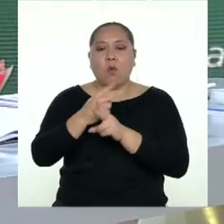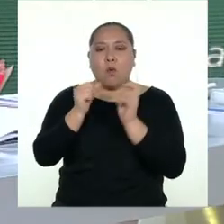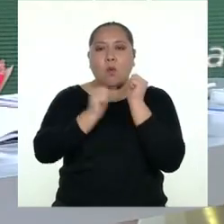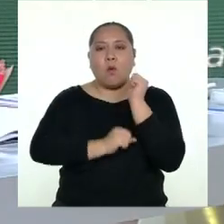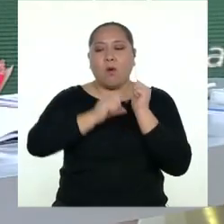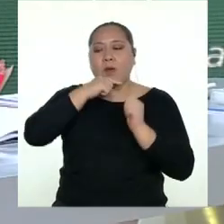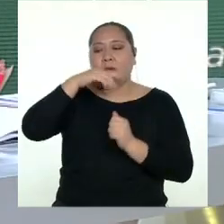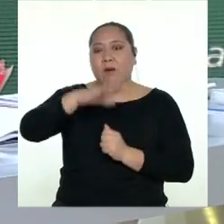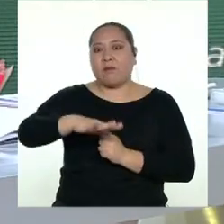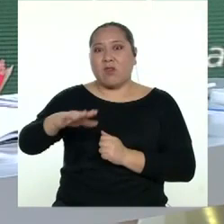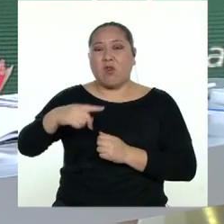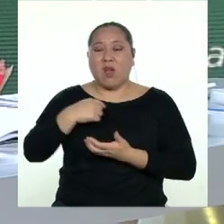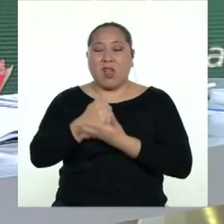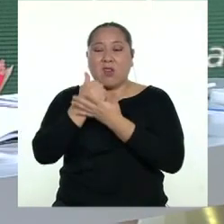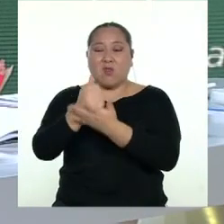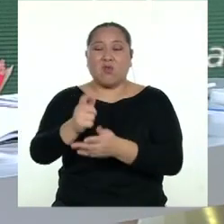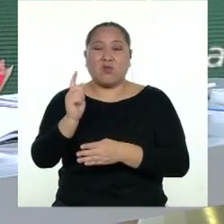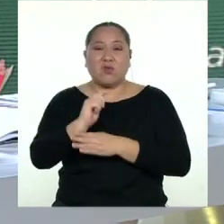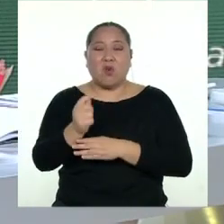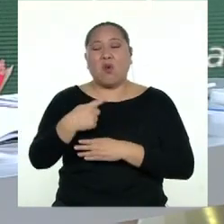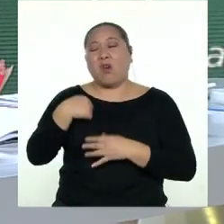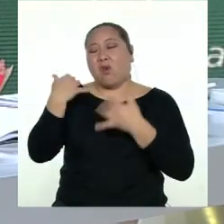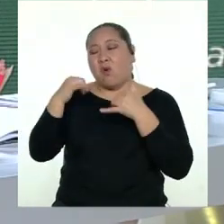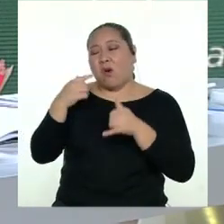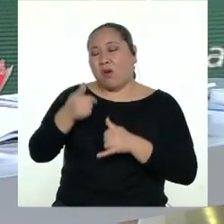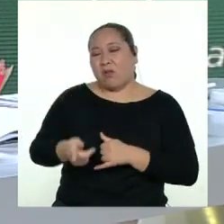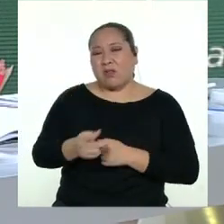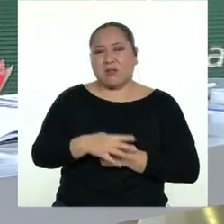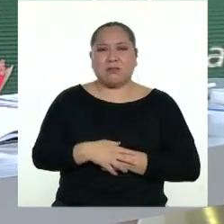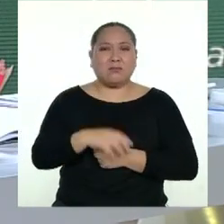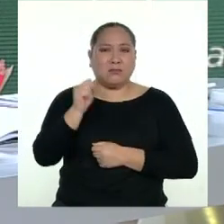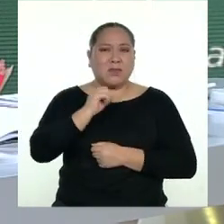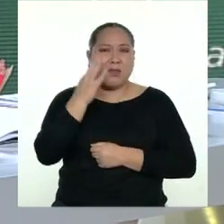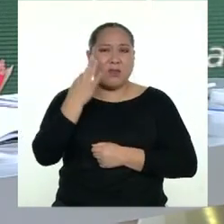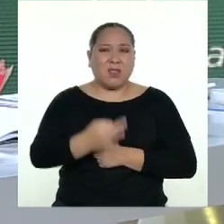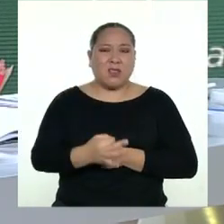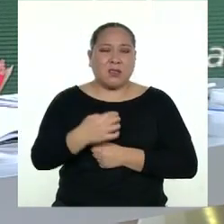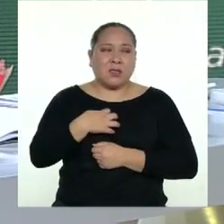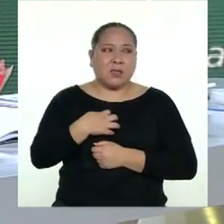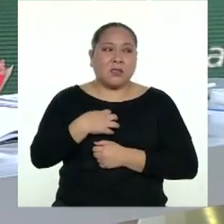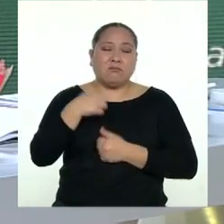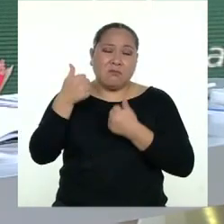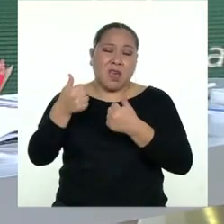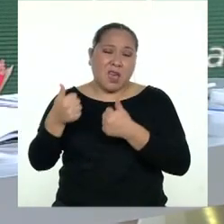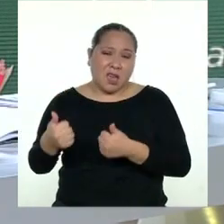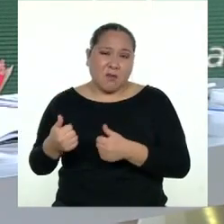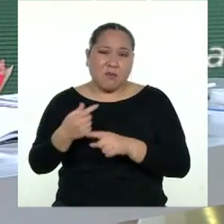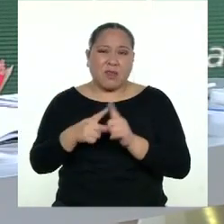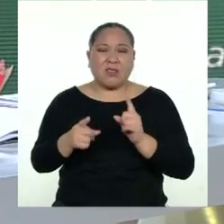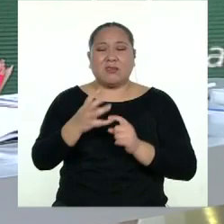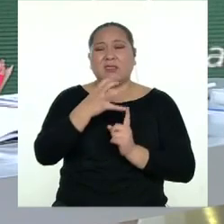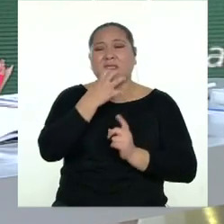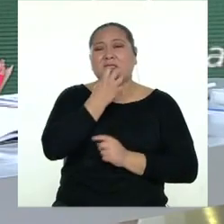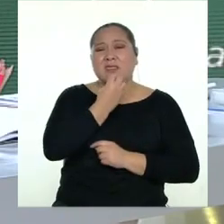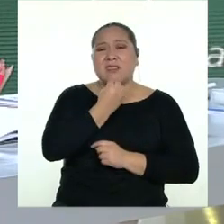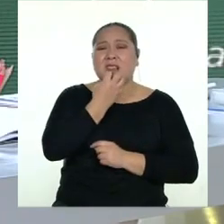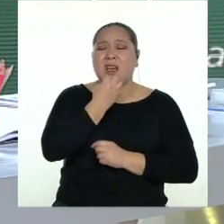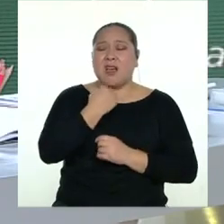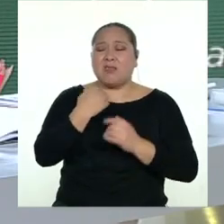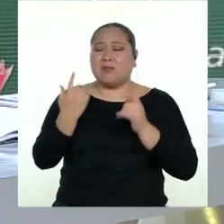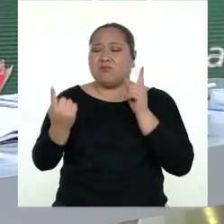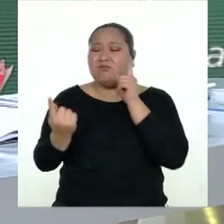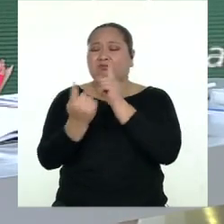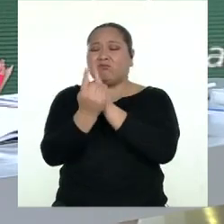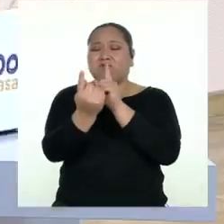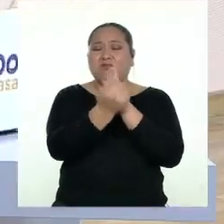que la ayude con sus tareas, o que juegue con ella. Es verdad que a veces hasta la paso muy bien, pero extraño mucho relacionarme con gente